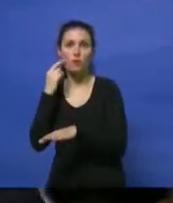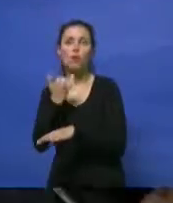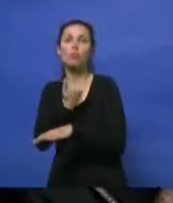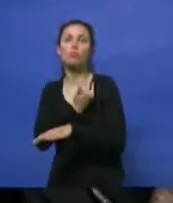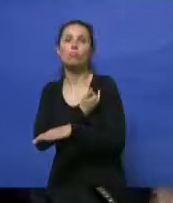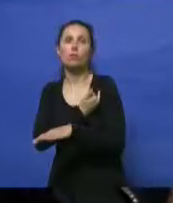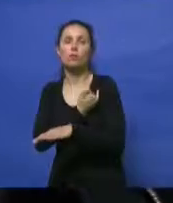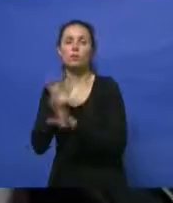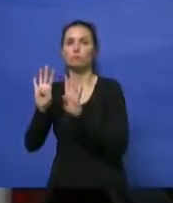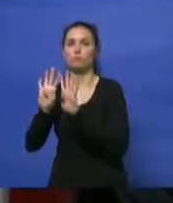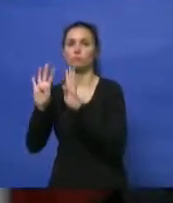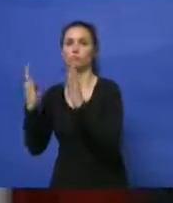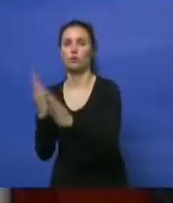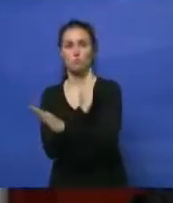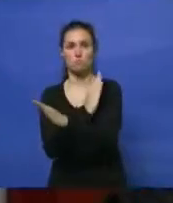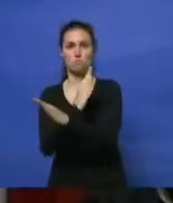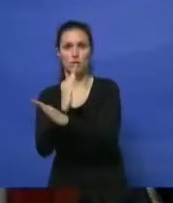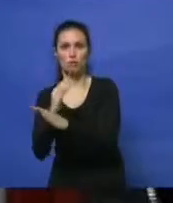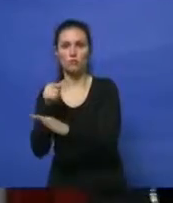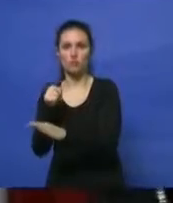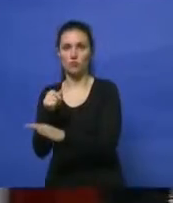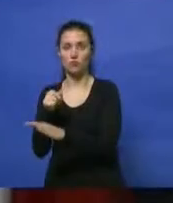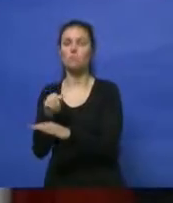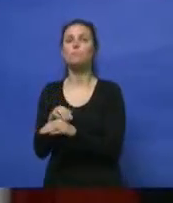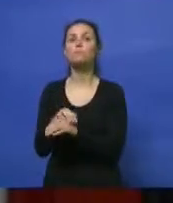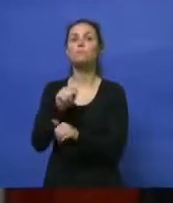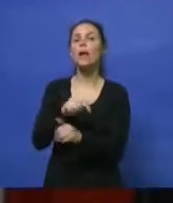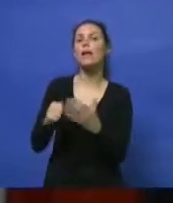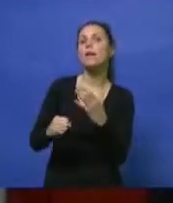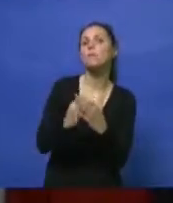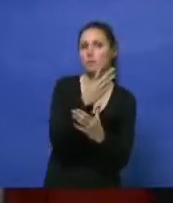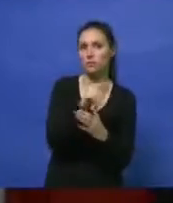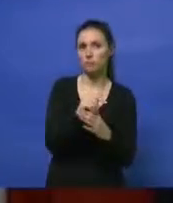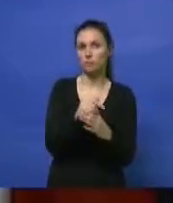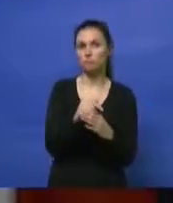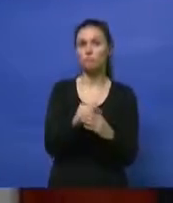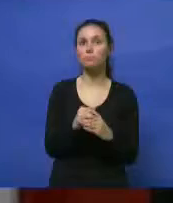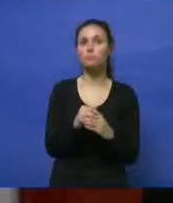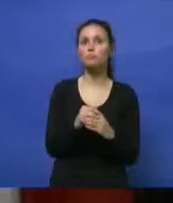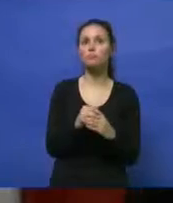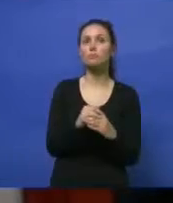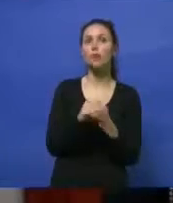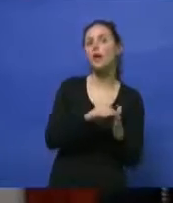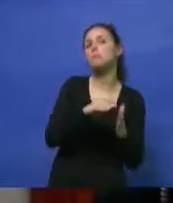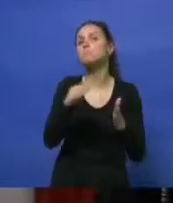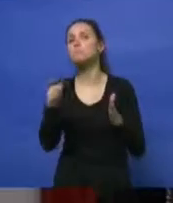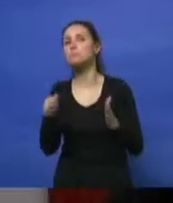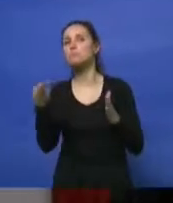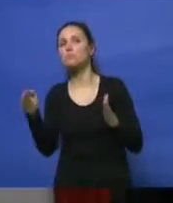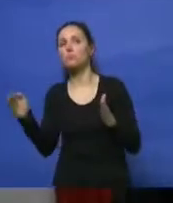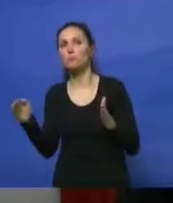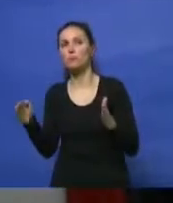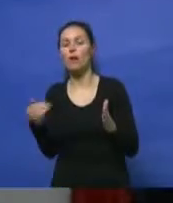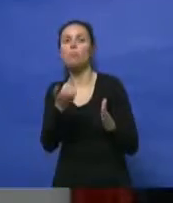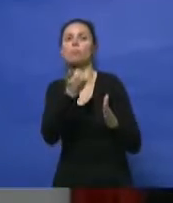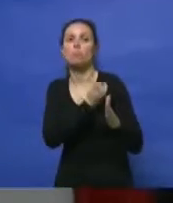en el auditorio de la Medioteca. Ese es el lanzamiento de la actividad y a partir de allí todas las actividades se van a trasladar a